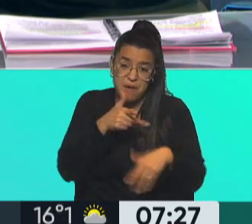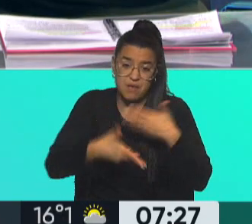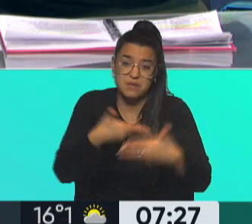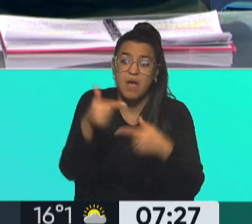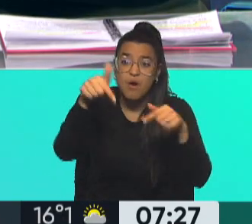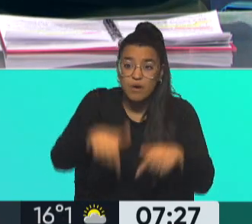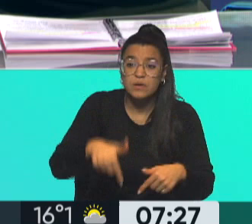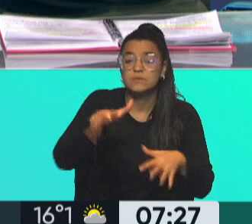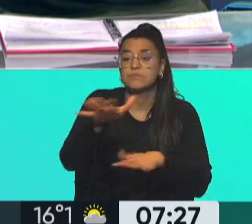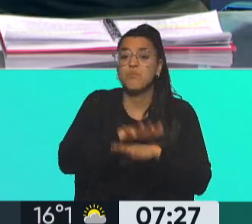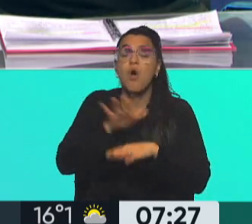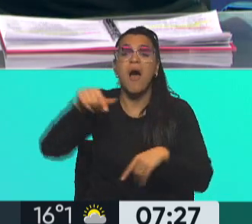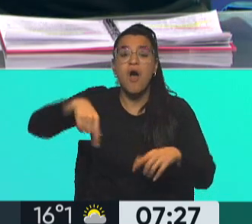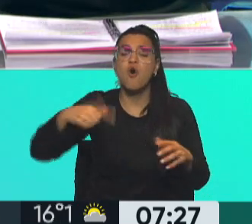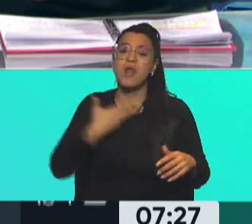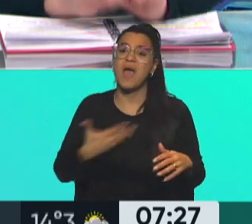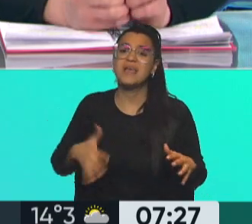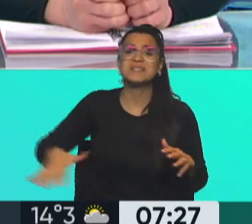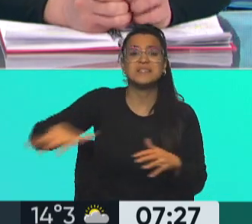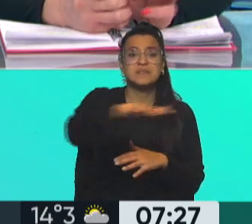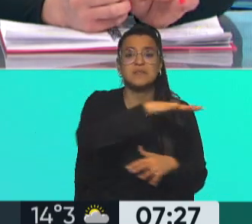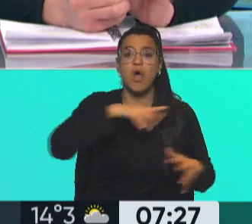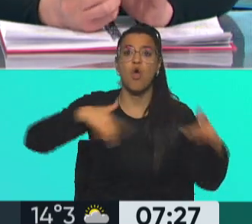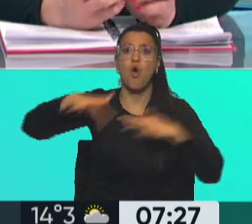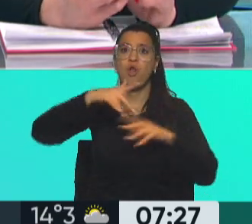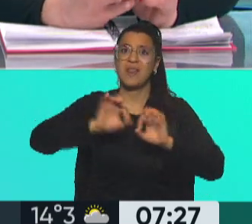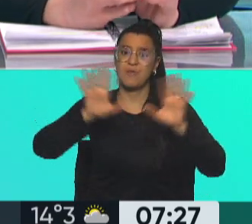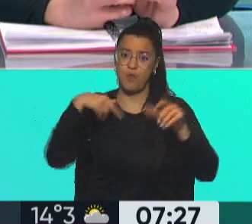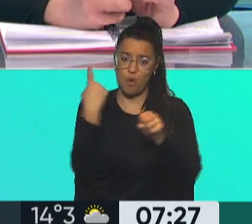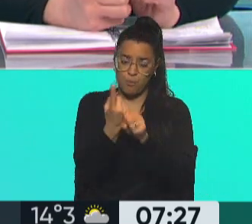medio de un estado de excepción generalizado en todo el territorio ecuatoriano. Muchísimas gracias, Ale.